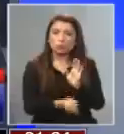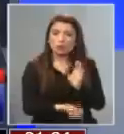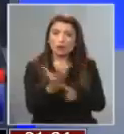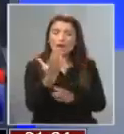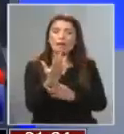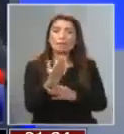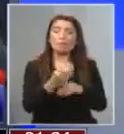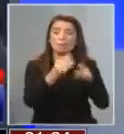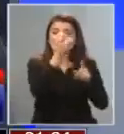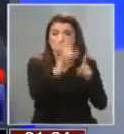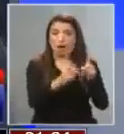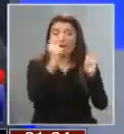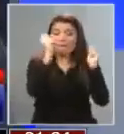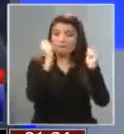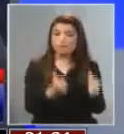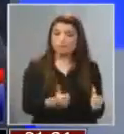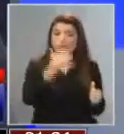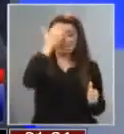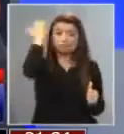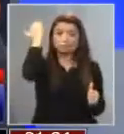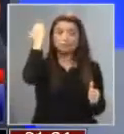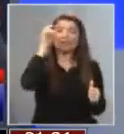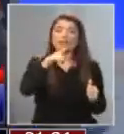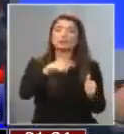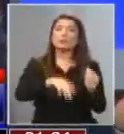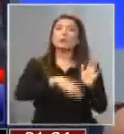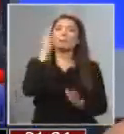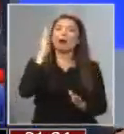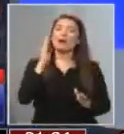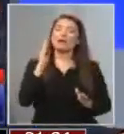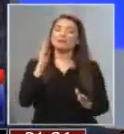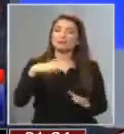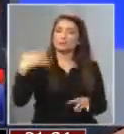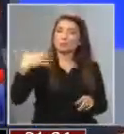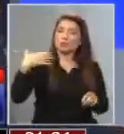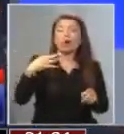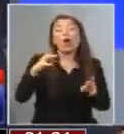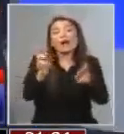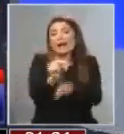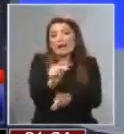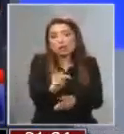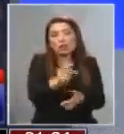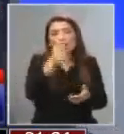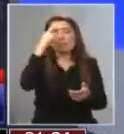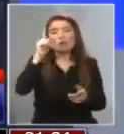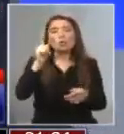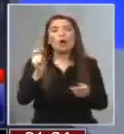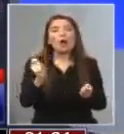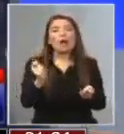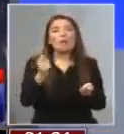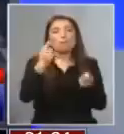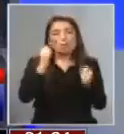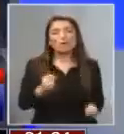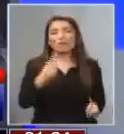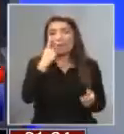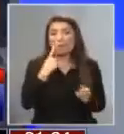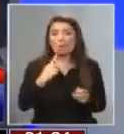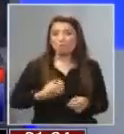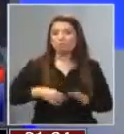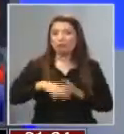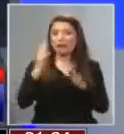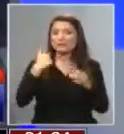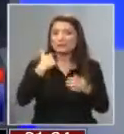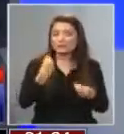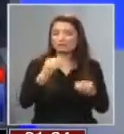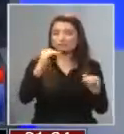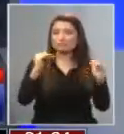experto sea un hecho que pese. O sea, ojalá no ocurra así. Simplemente yo diría, es poco probable que no ocurra así. Y entonces, si uno mira solo